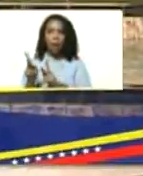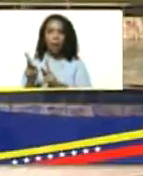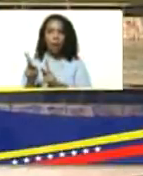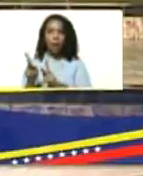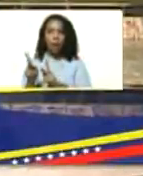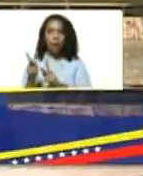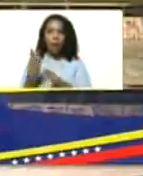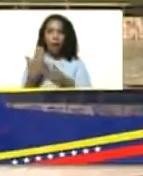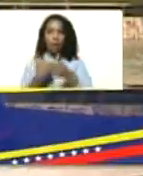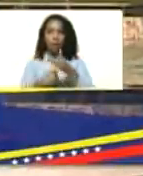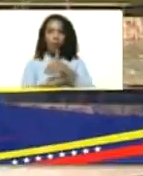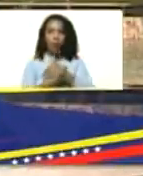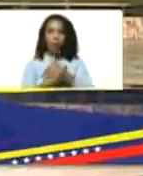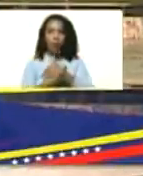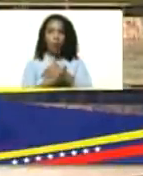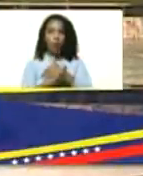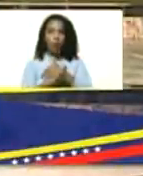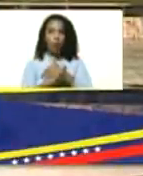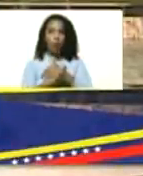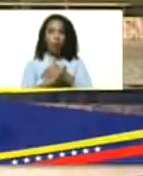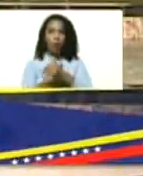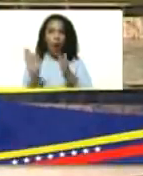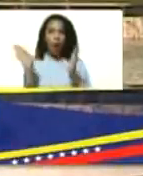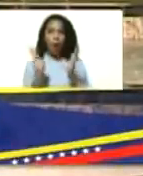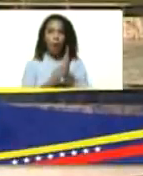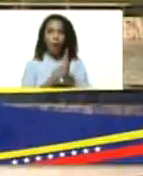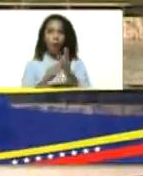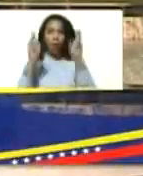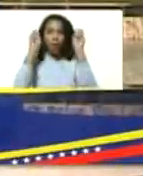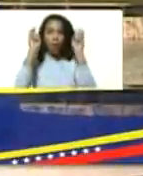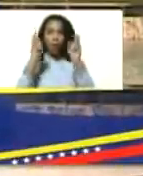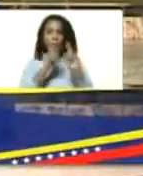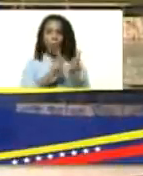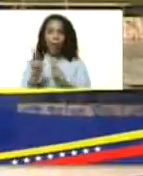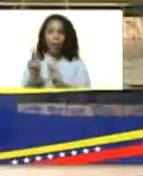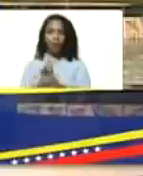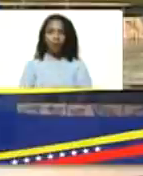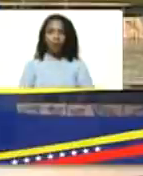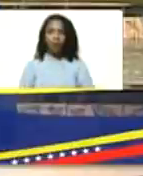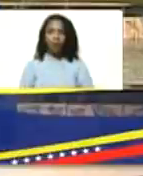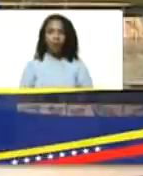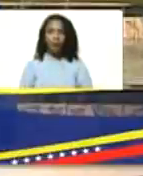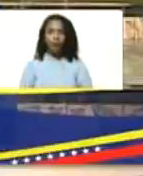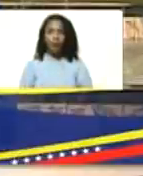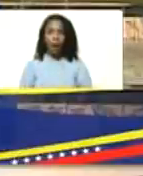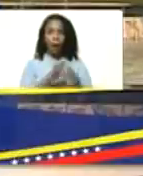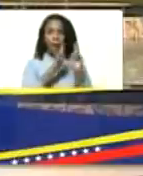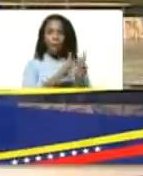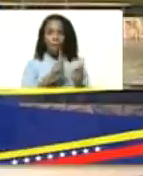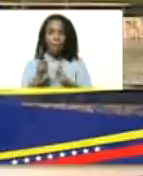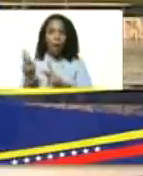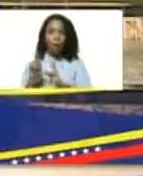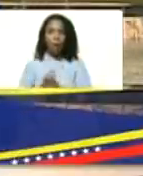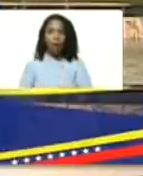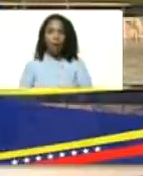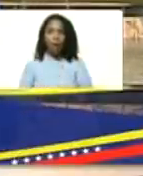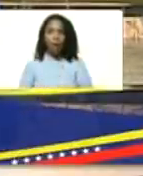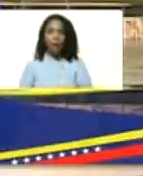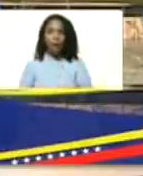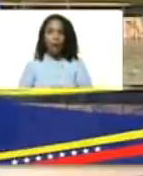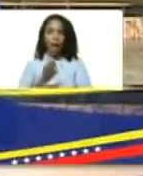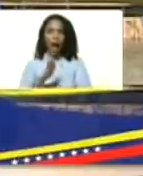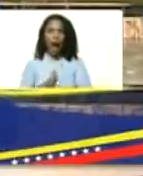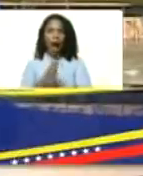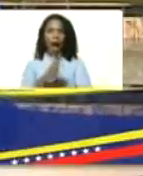vamos a a ponerle un título al plan dan anti